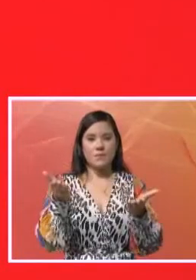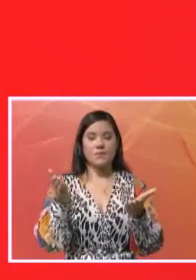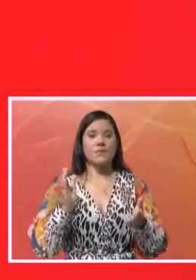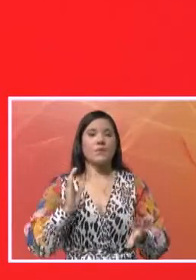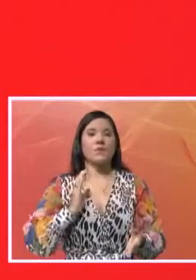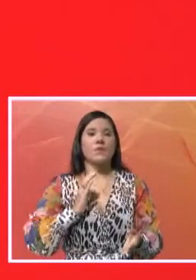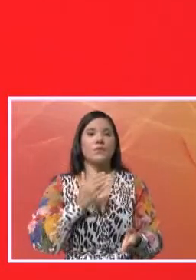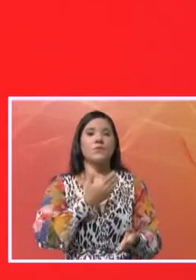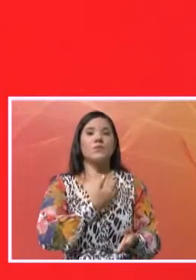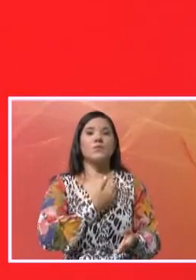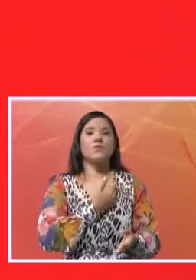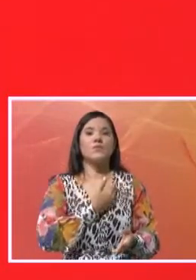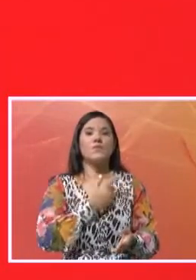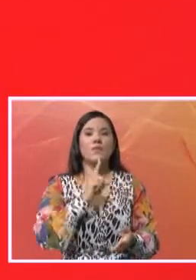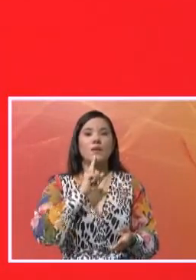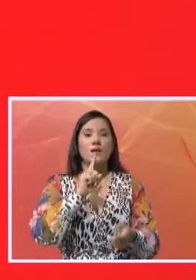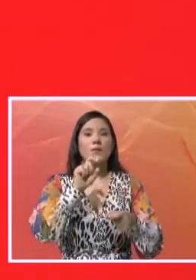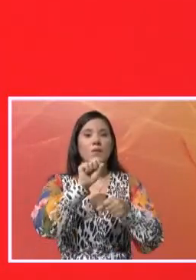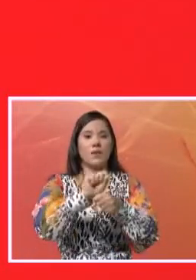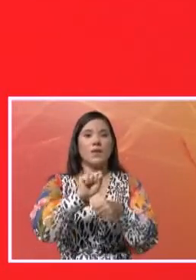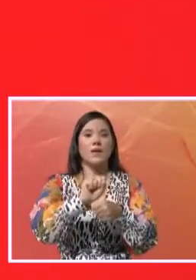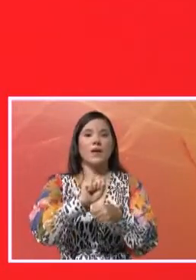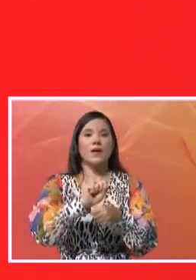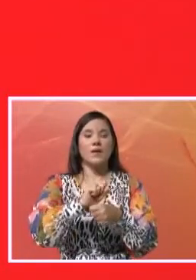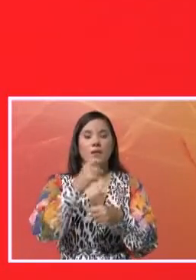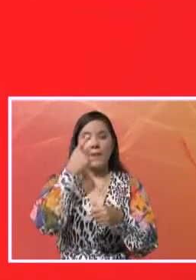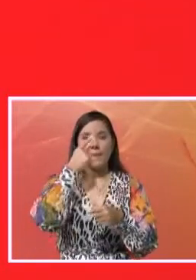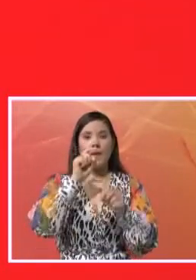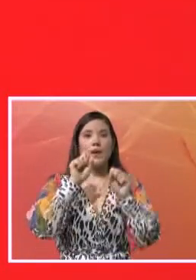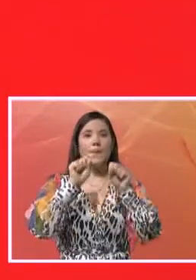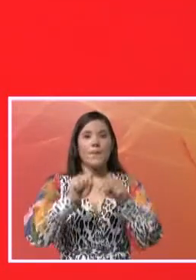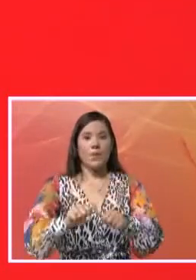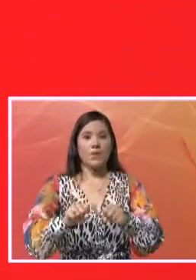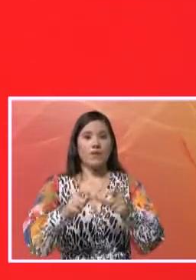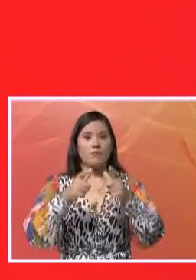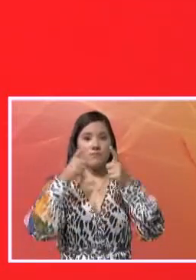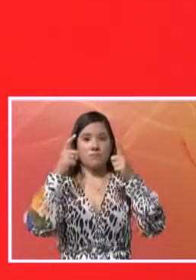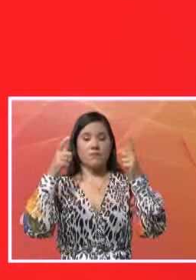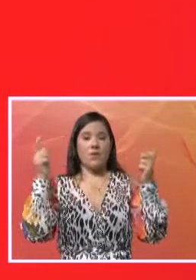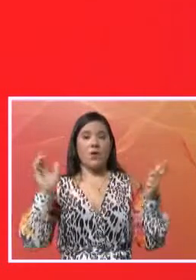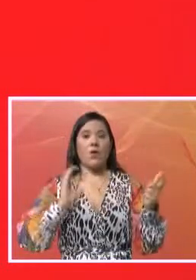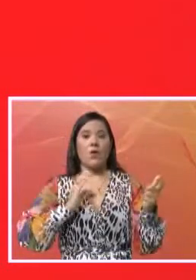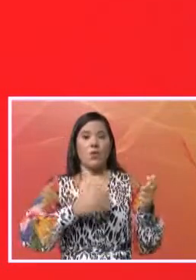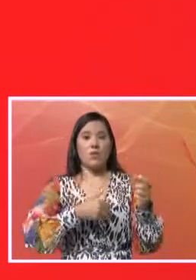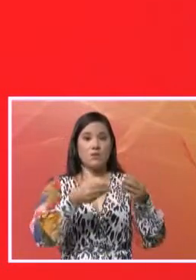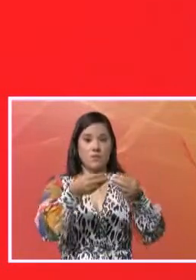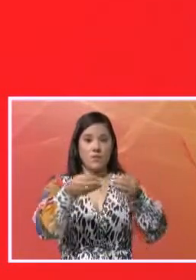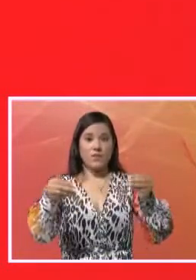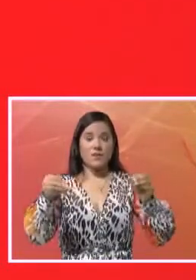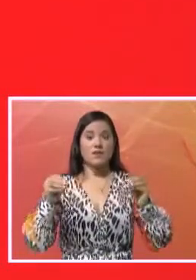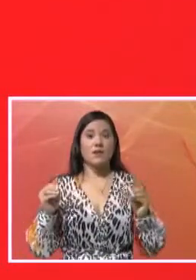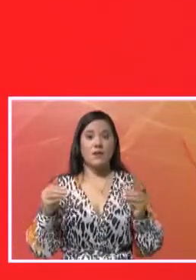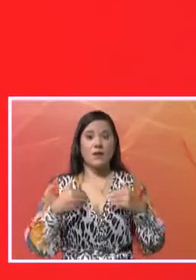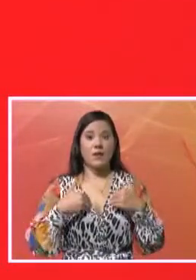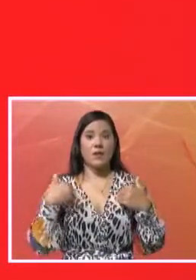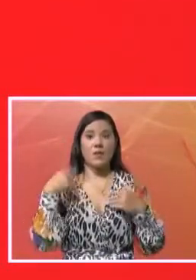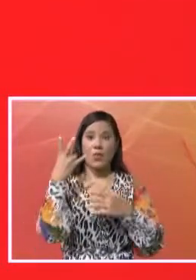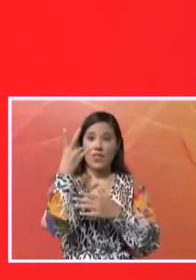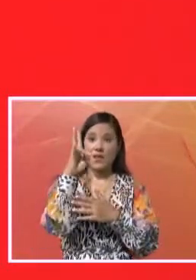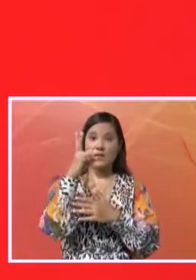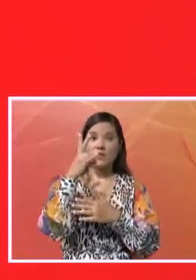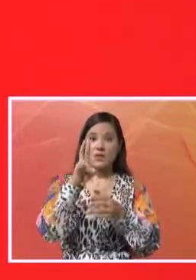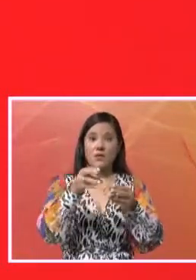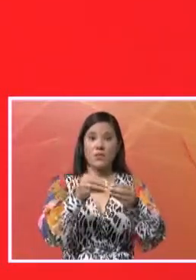nosotros estamos trabajando para poder ampliar nuestras oficinas porque a pesar de que tenemos 17 oficinas